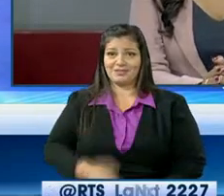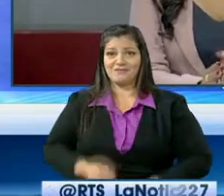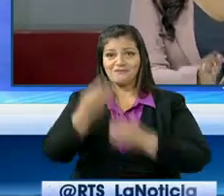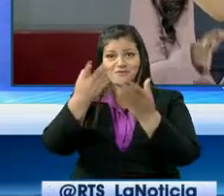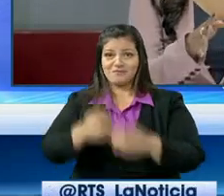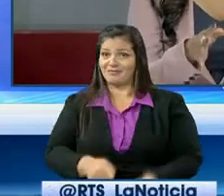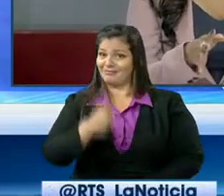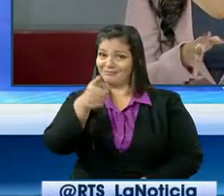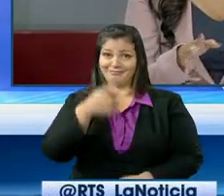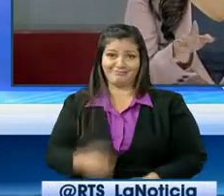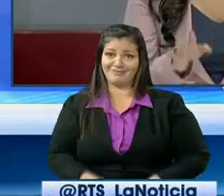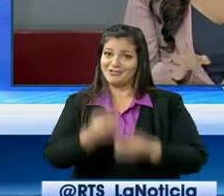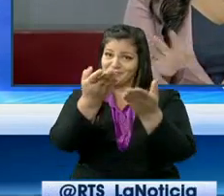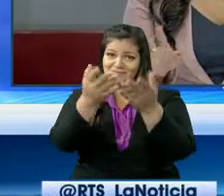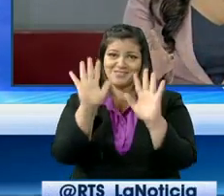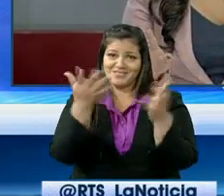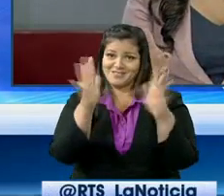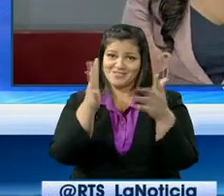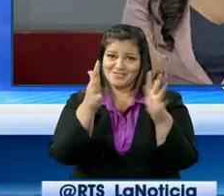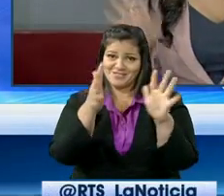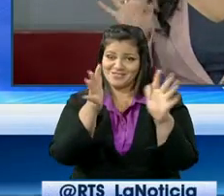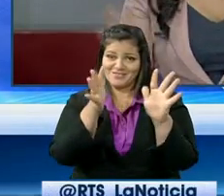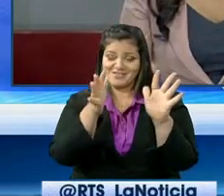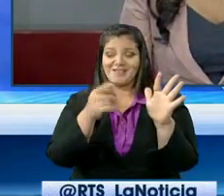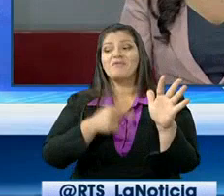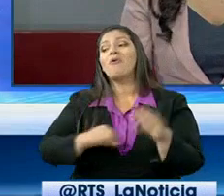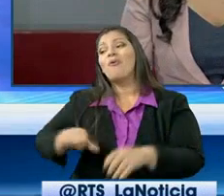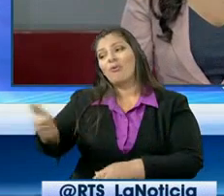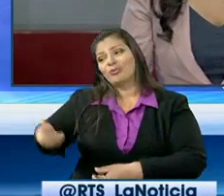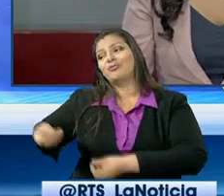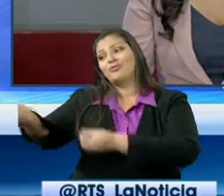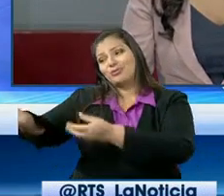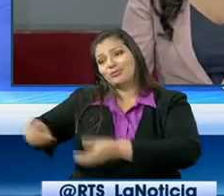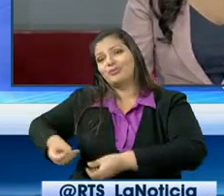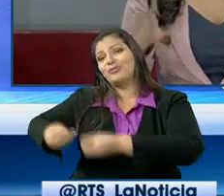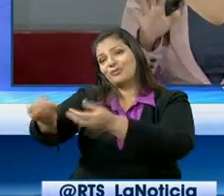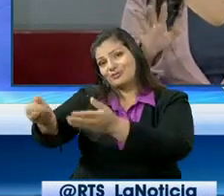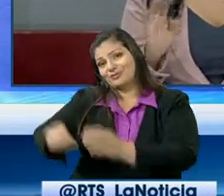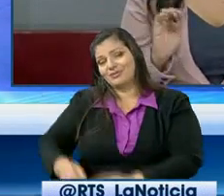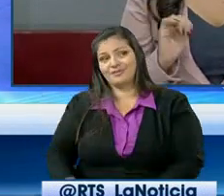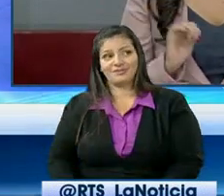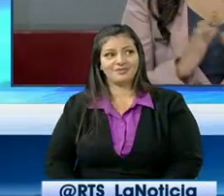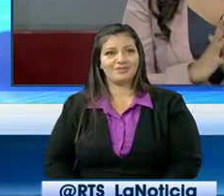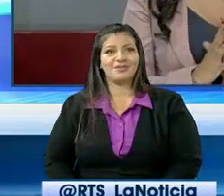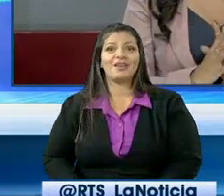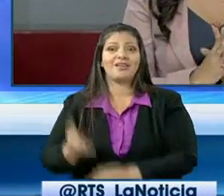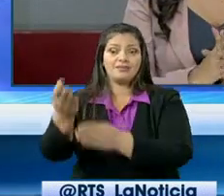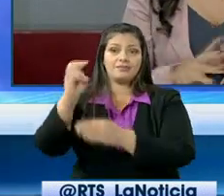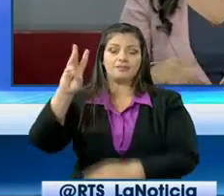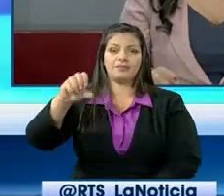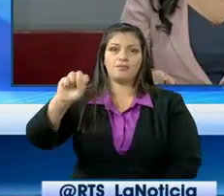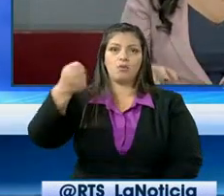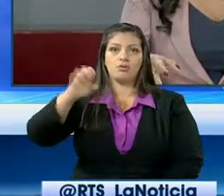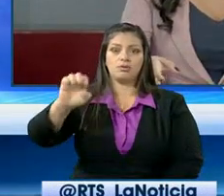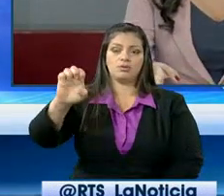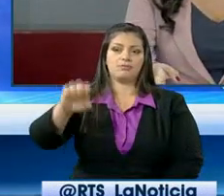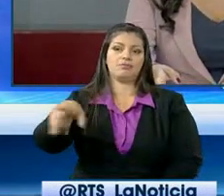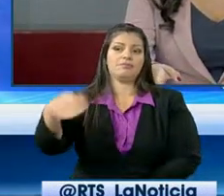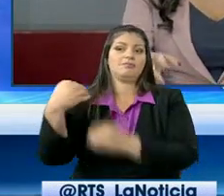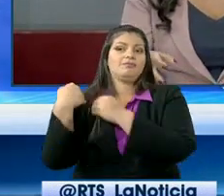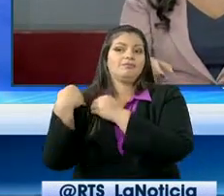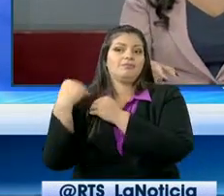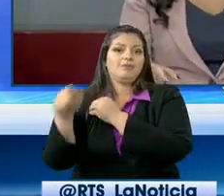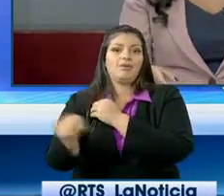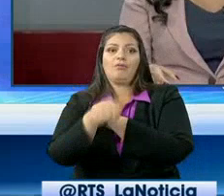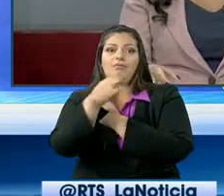Ya. No, pues es que ya, ahí Monse tenía que haberle guardado. Yo comparto con Enrique. Ya te lo está diciendo. O Janet Flores tenía que haberle guardado. Contigo no. Con otras personas